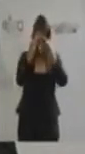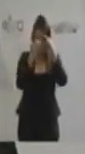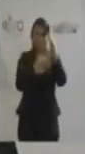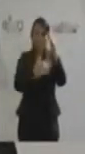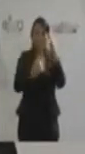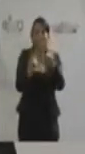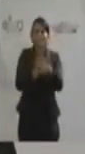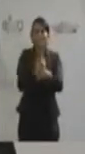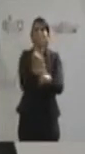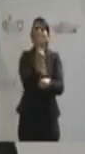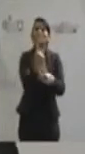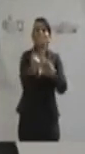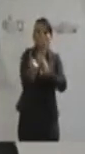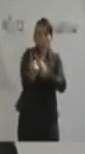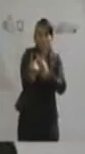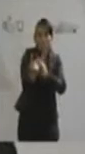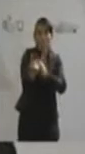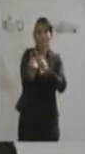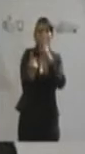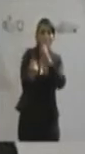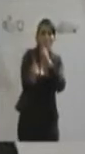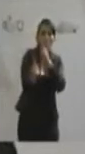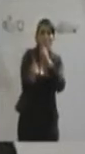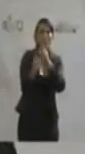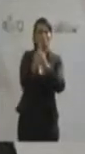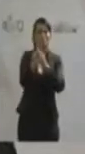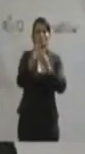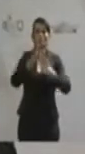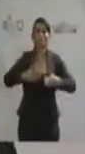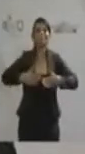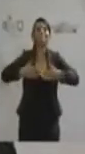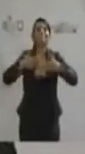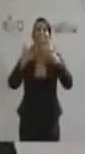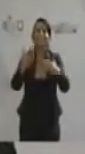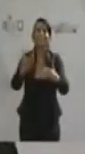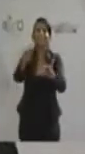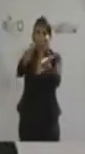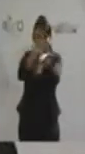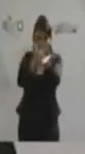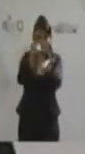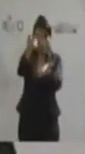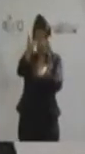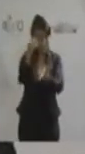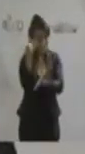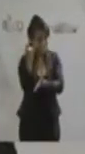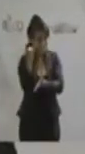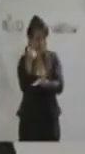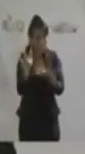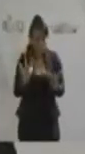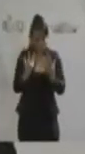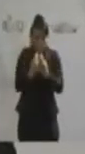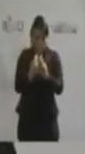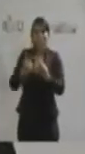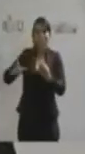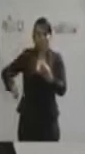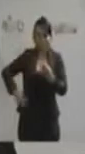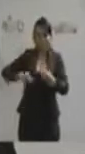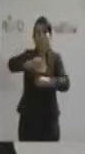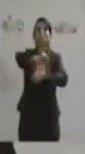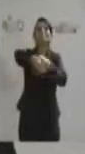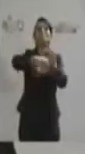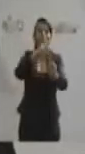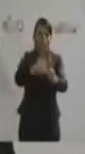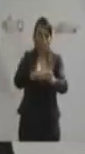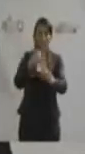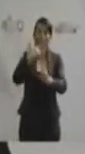eso, quiero su confianza, quiero su apoyo este 7 de junio para que juntos, con este gobierno social, con este